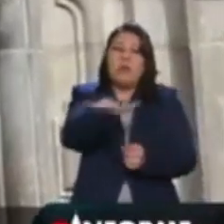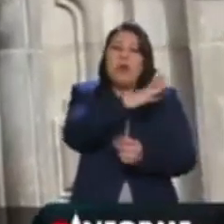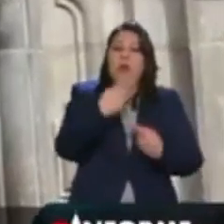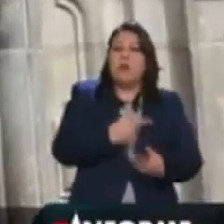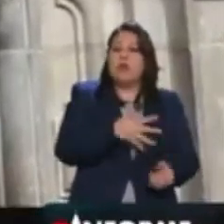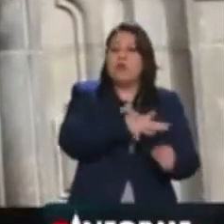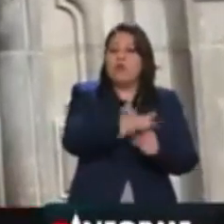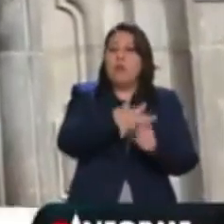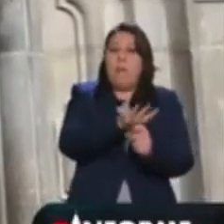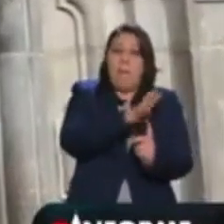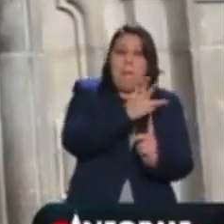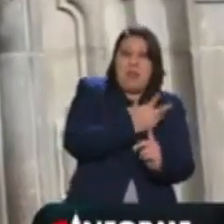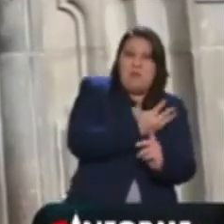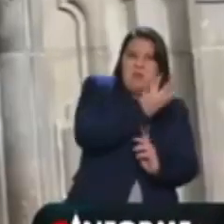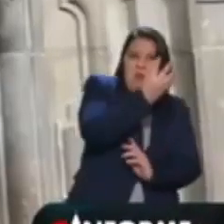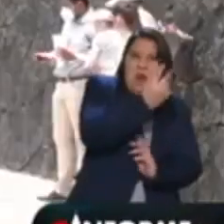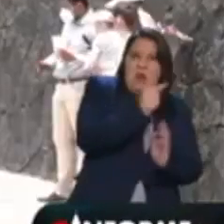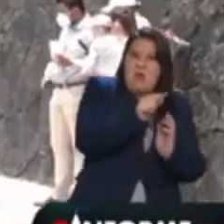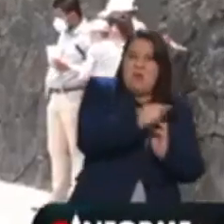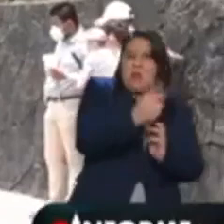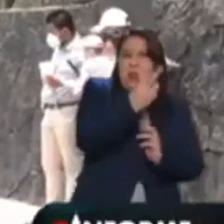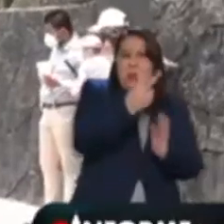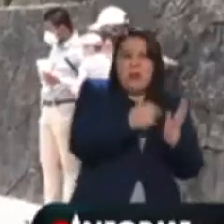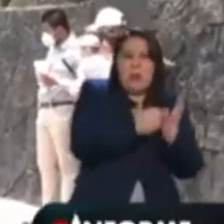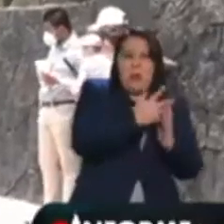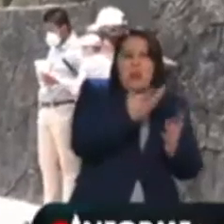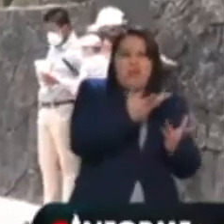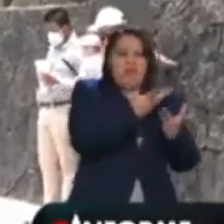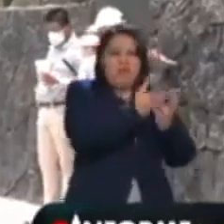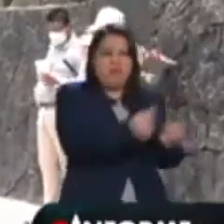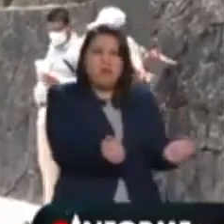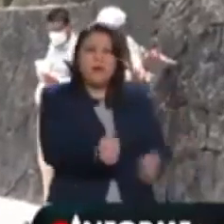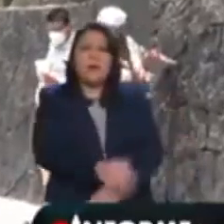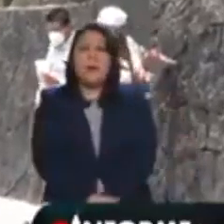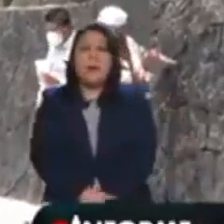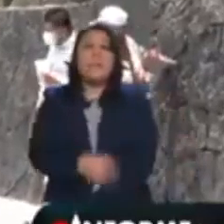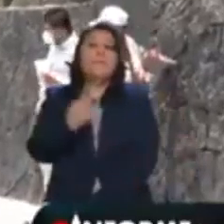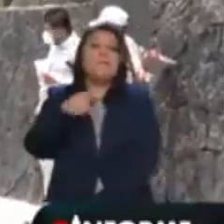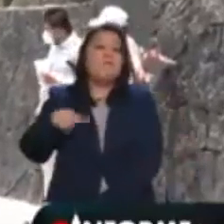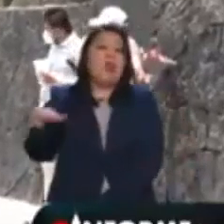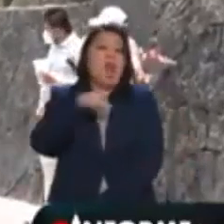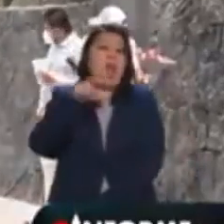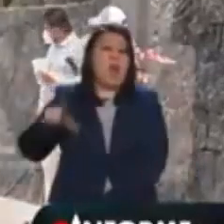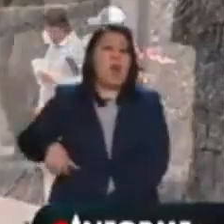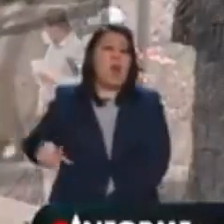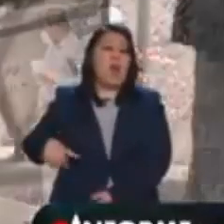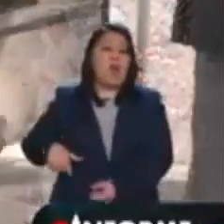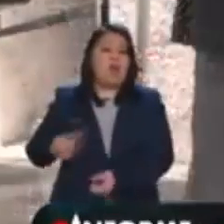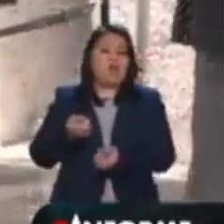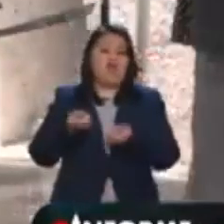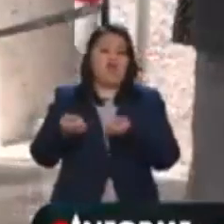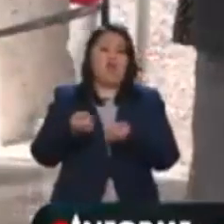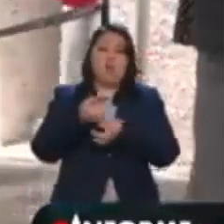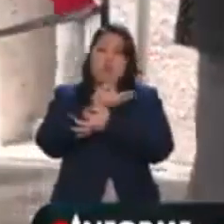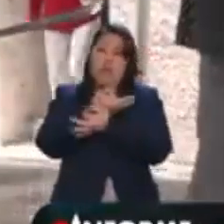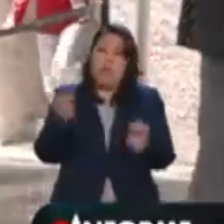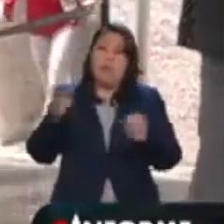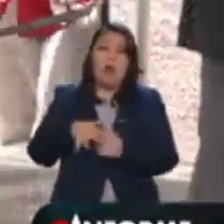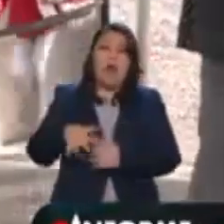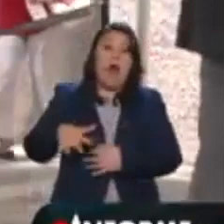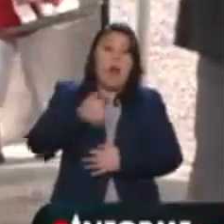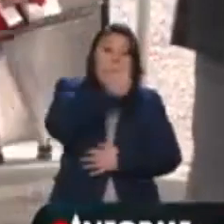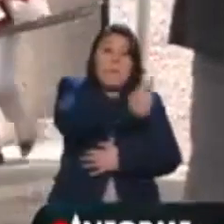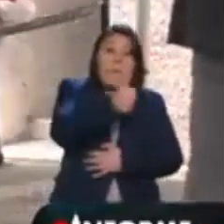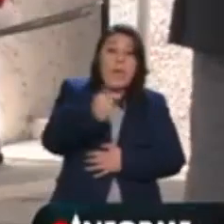por 4.2 millones de pesos. Lo que el gobierno capitalino ha dejado claro es que el salario de los trabajadores en